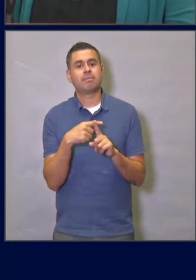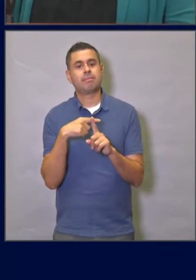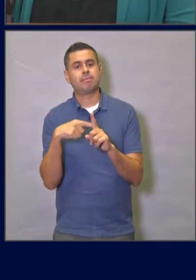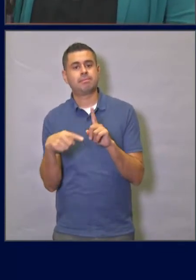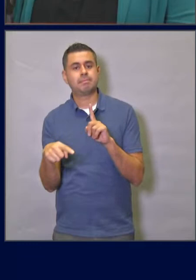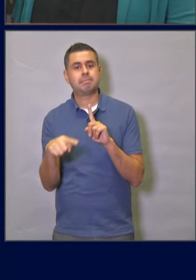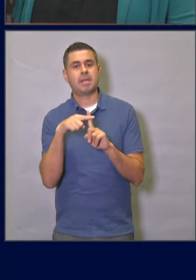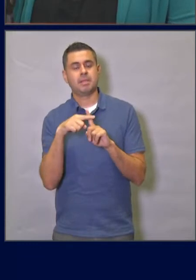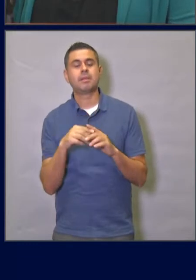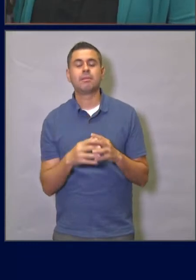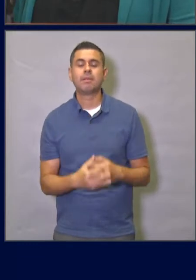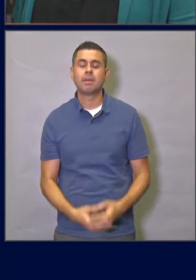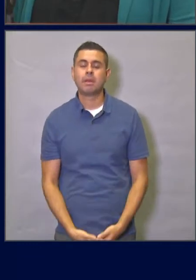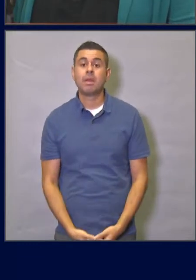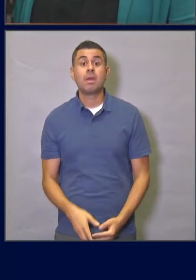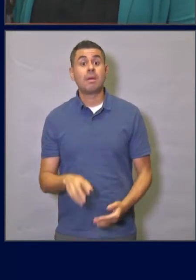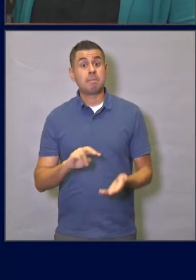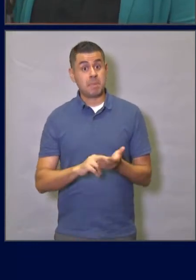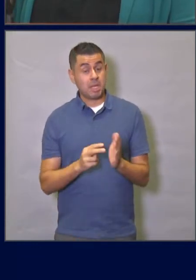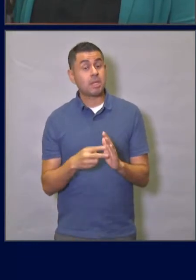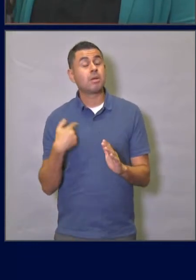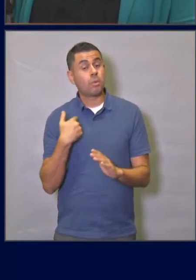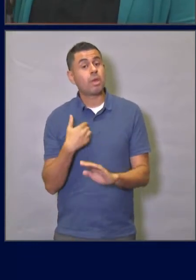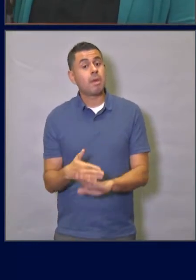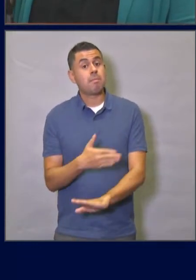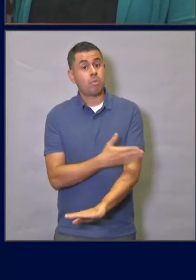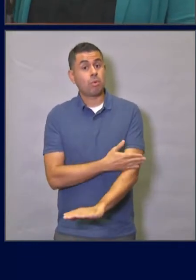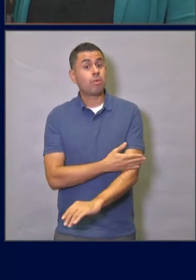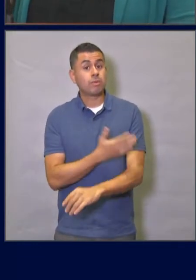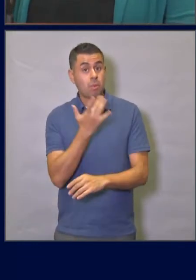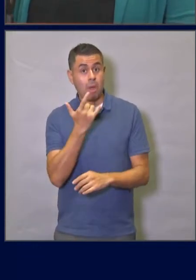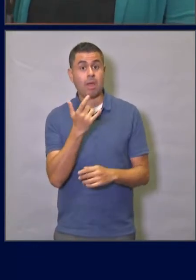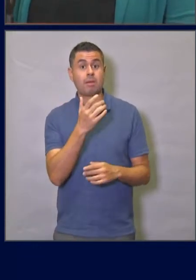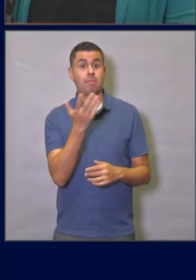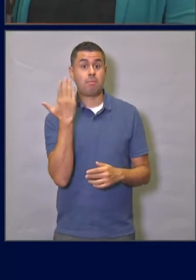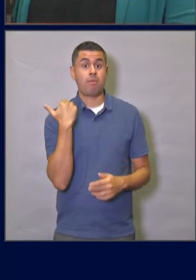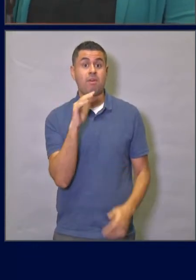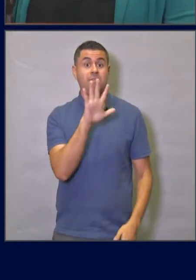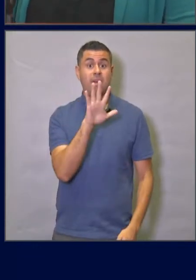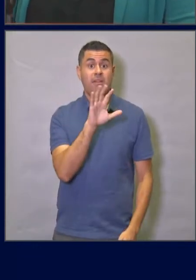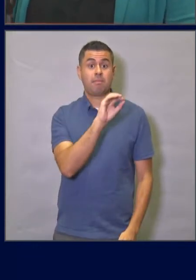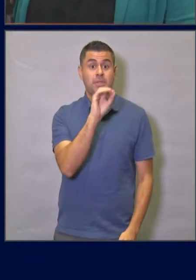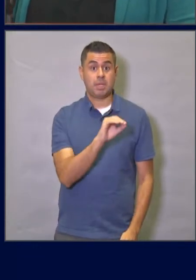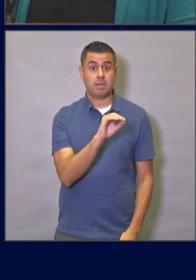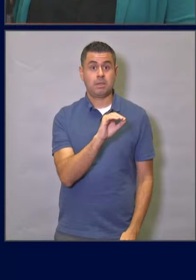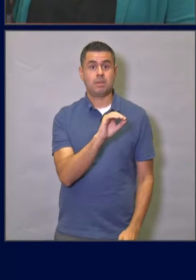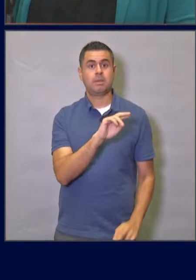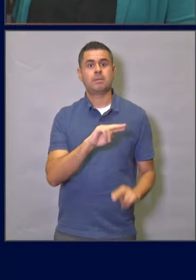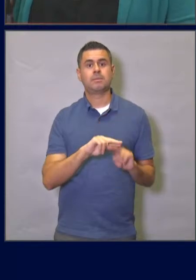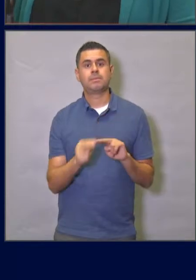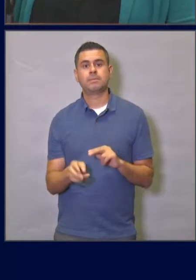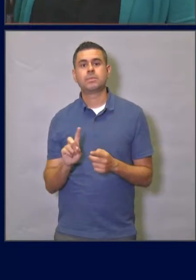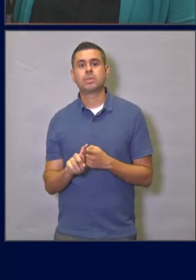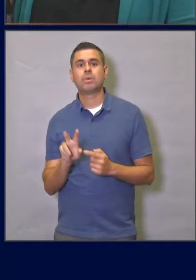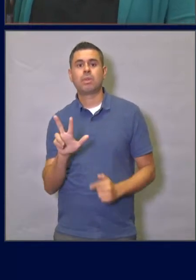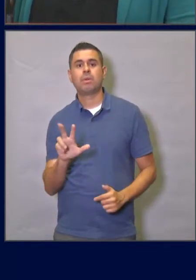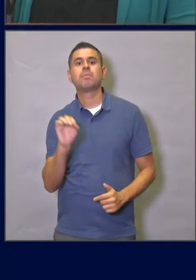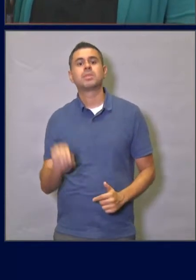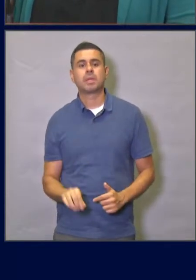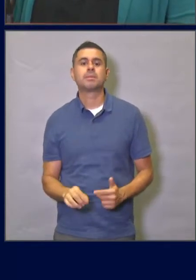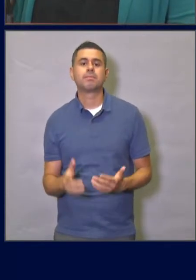de informarles del progreso que hemos hecho hasta este momento y esperamos que este número continúe